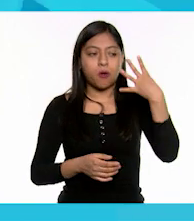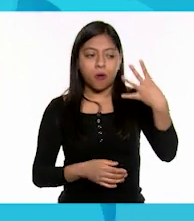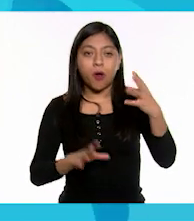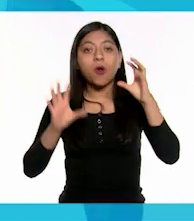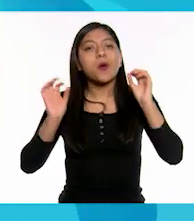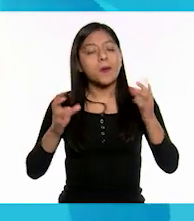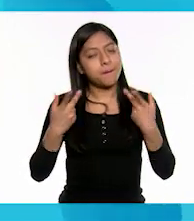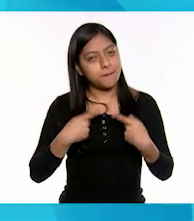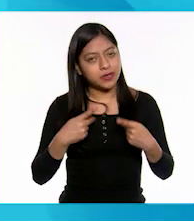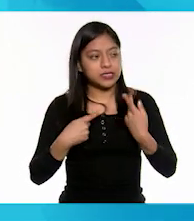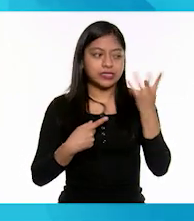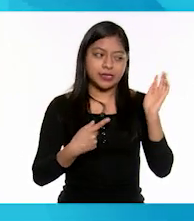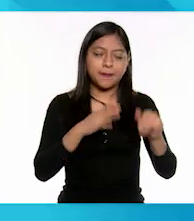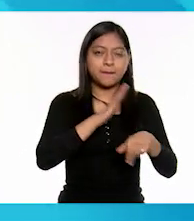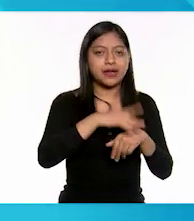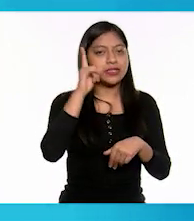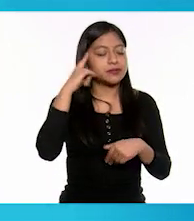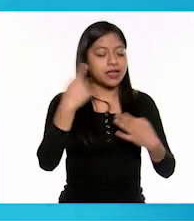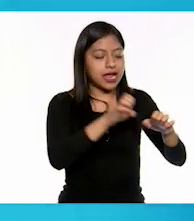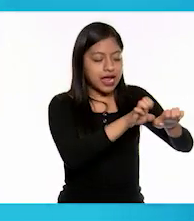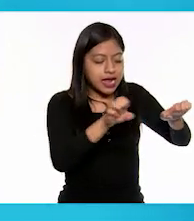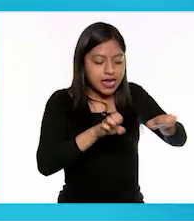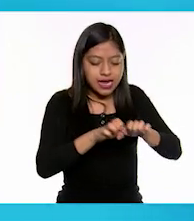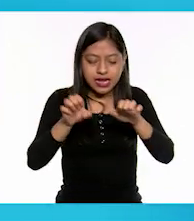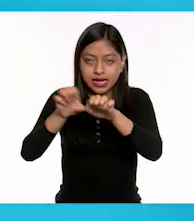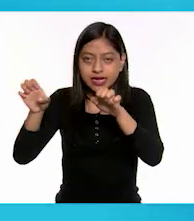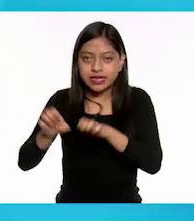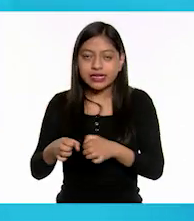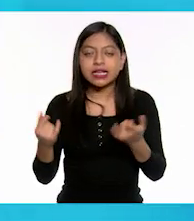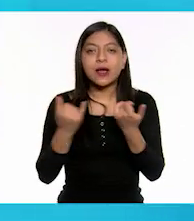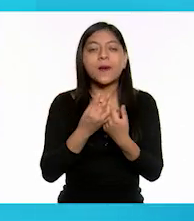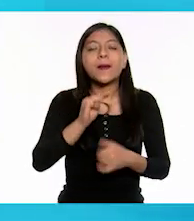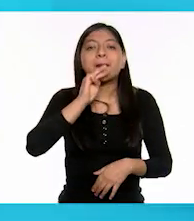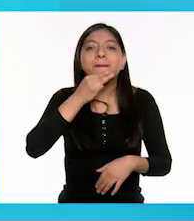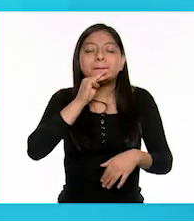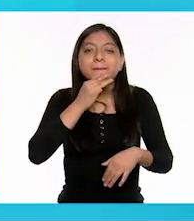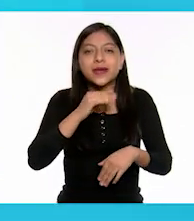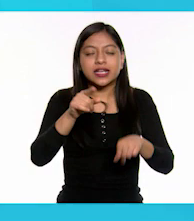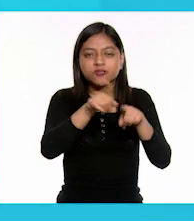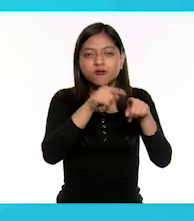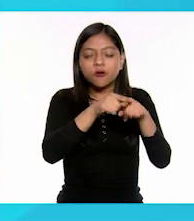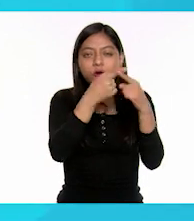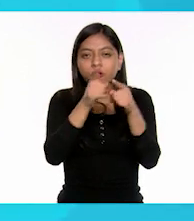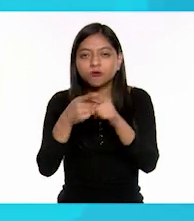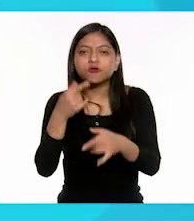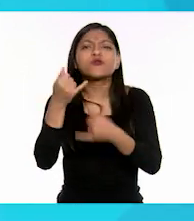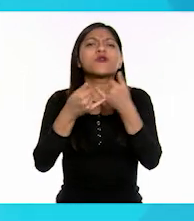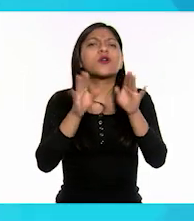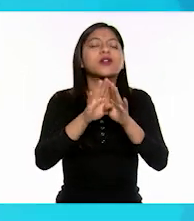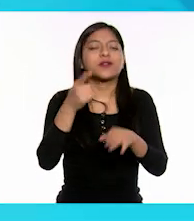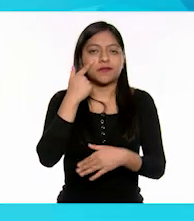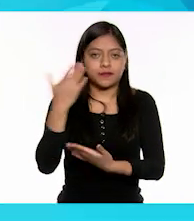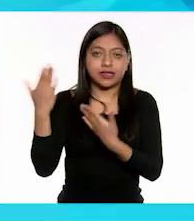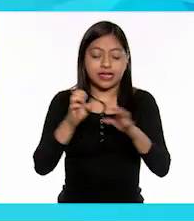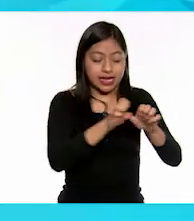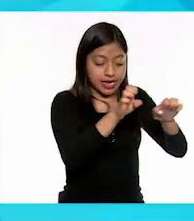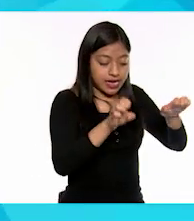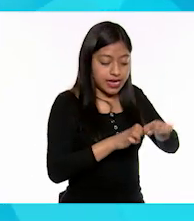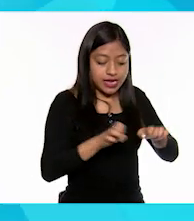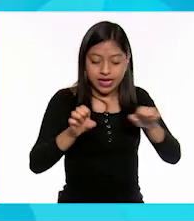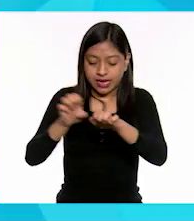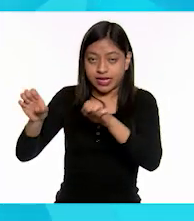jugadores en equipos mazorcas de maíz de diferentes colores cómo se juega haces equipos